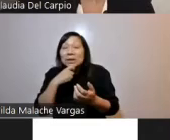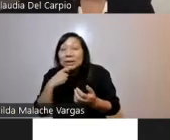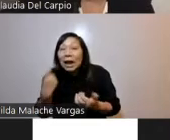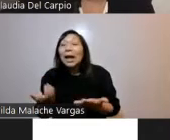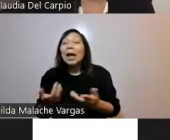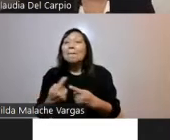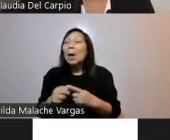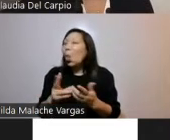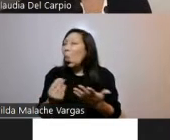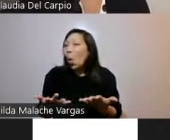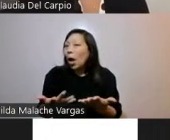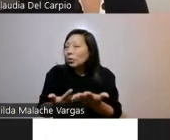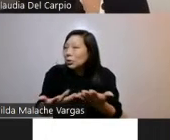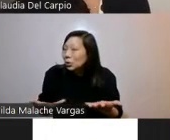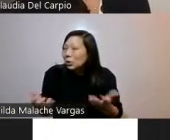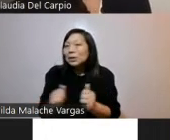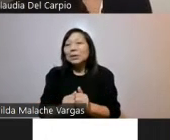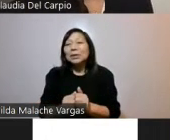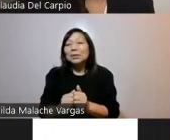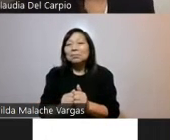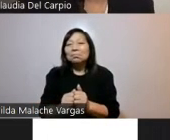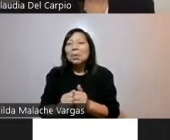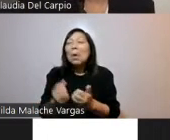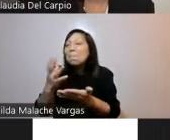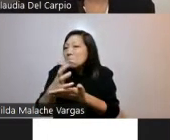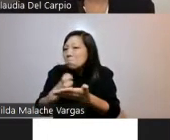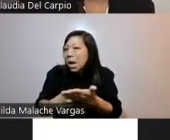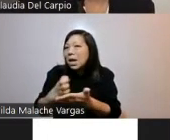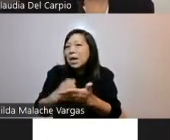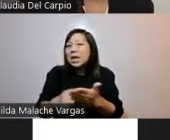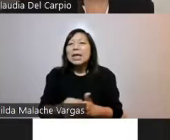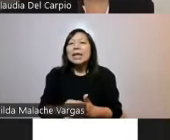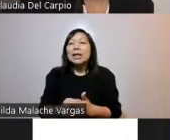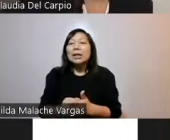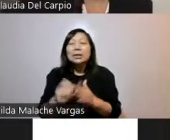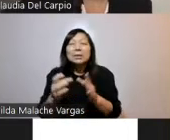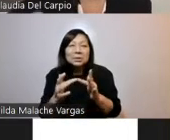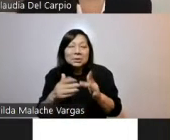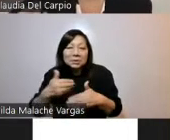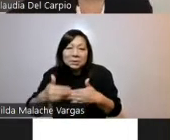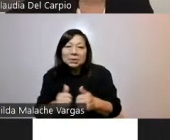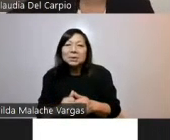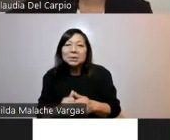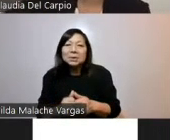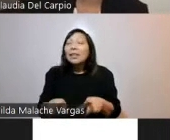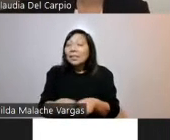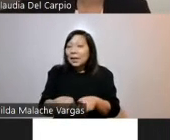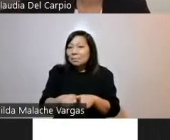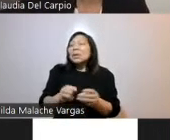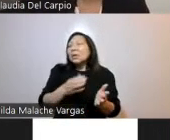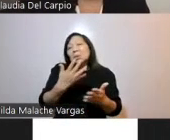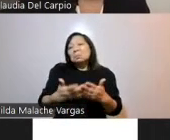entonces no hay este calor y humedad y reduciría el riesgo o el contacto directo de la piel con la sangre y también es